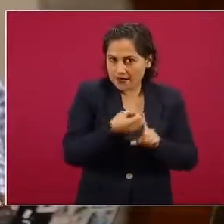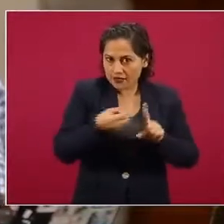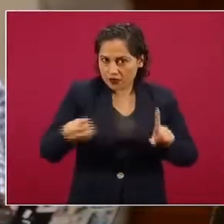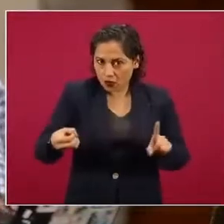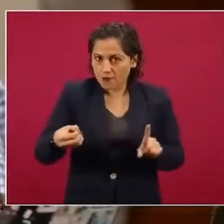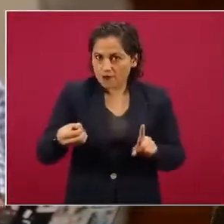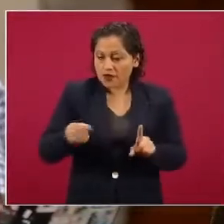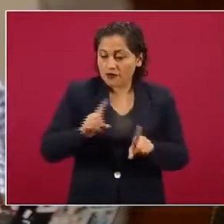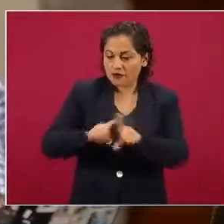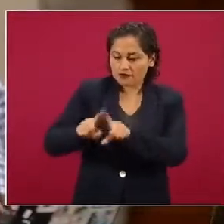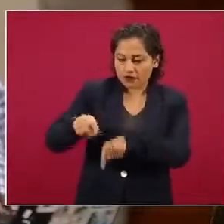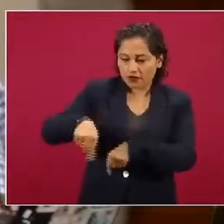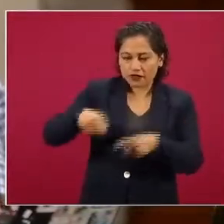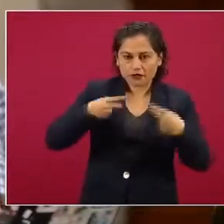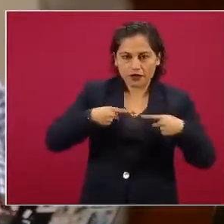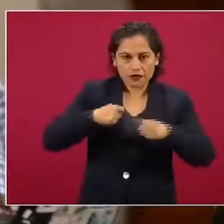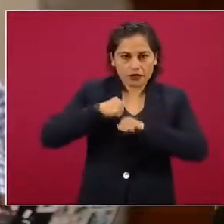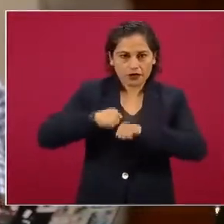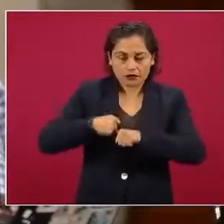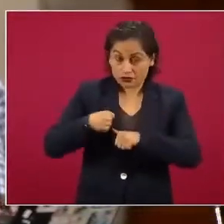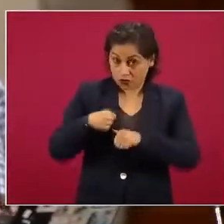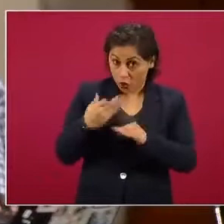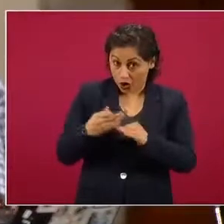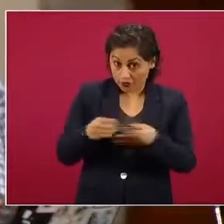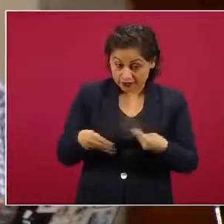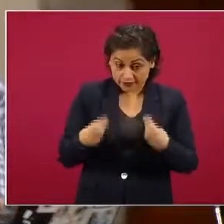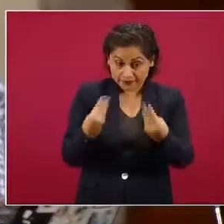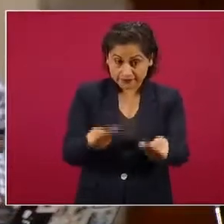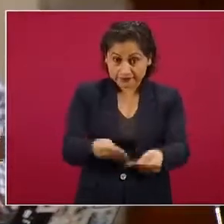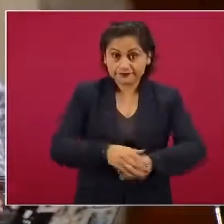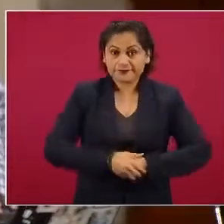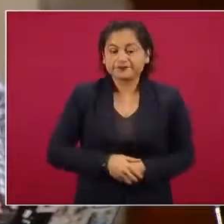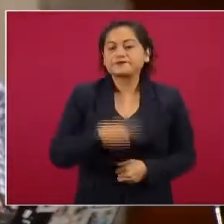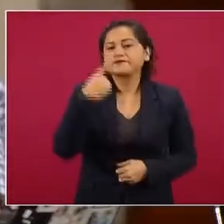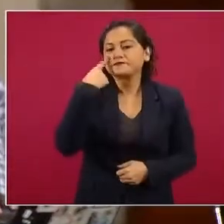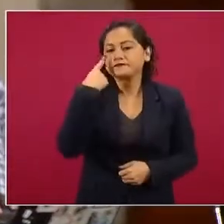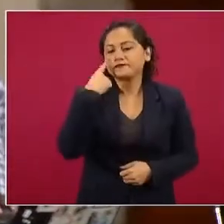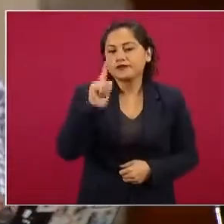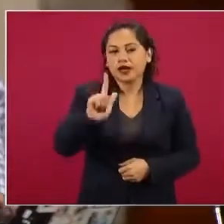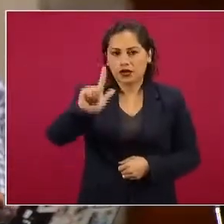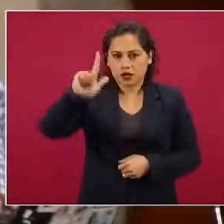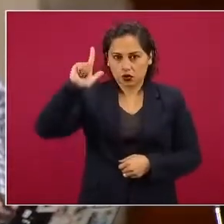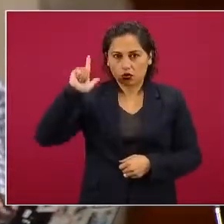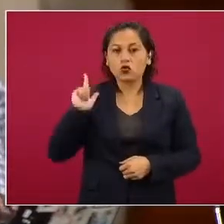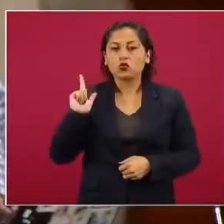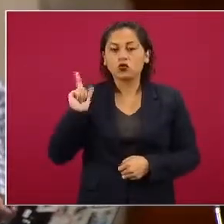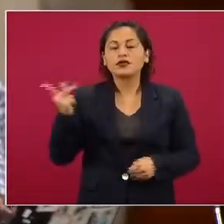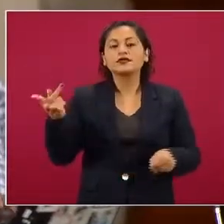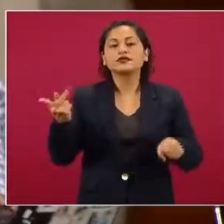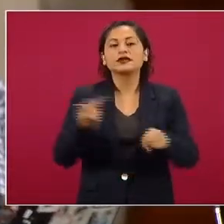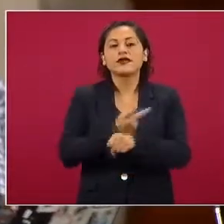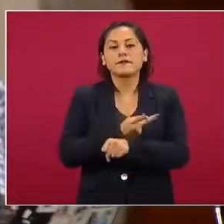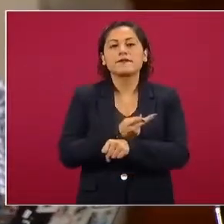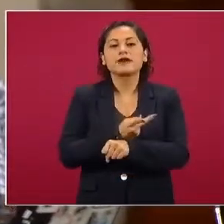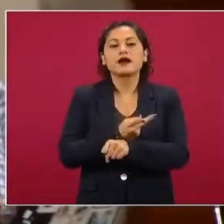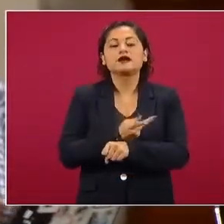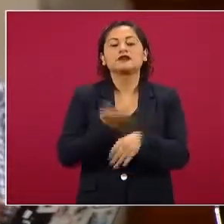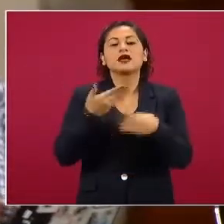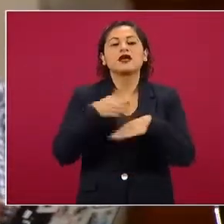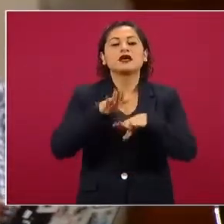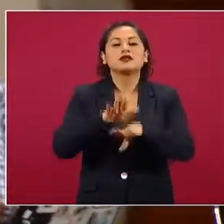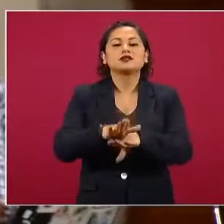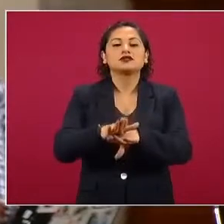entregar. Sin embargo, presidente, esto que acaba de pasar el lunes acerca de la pipa que